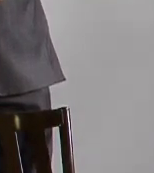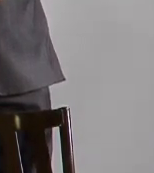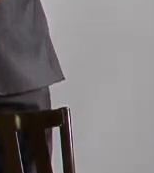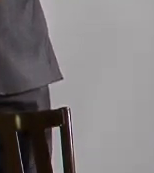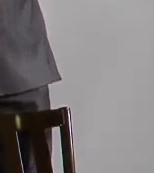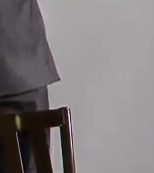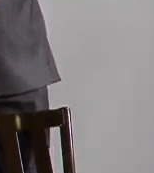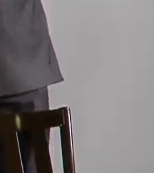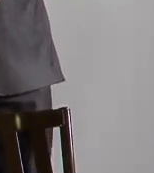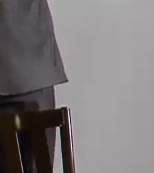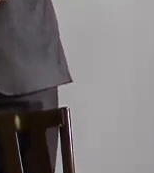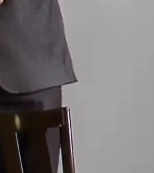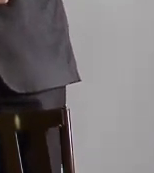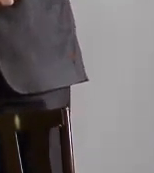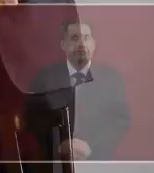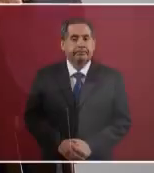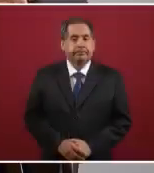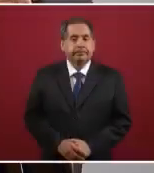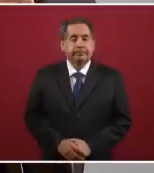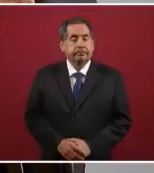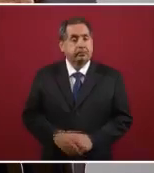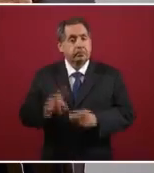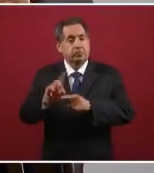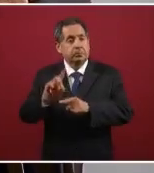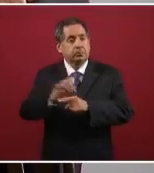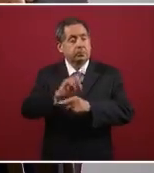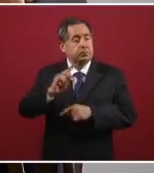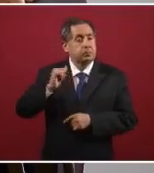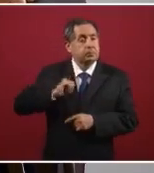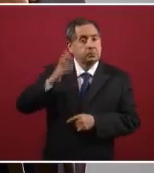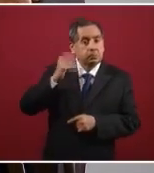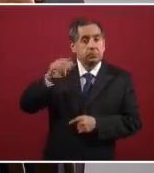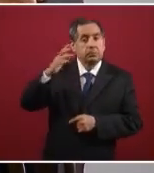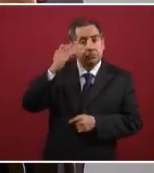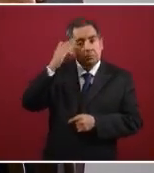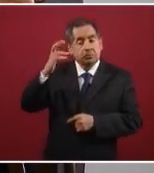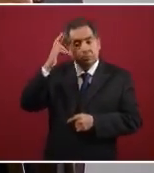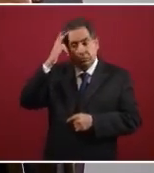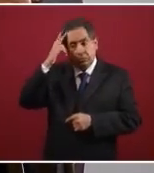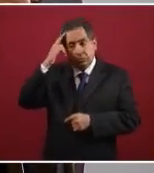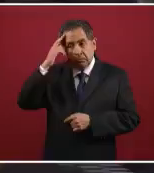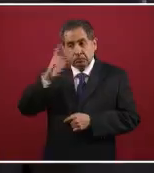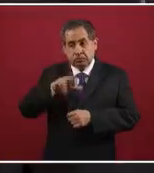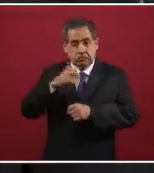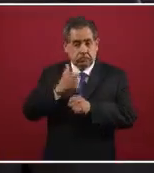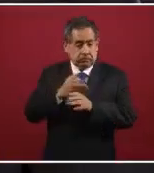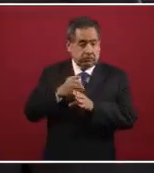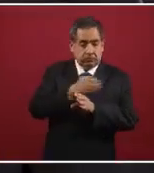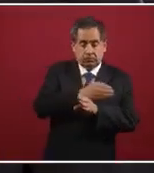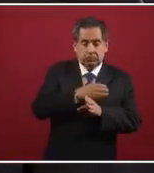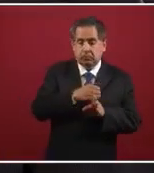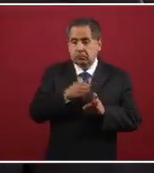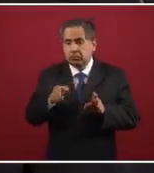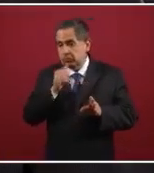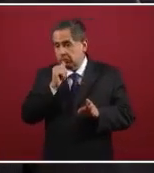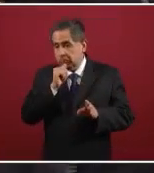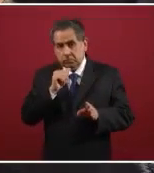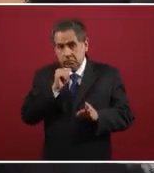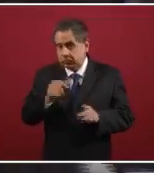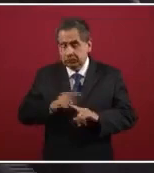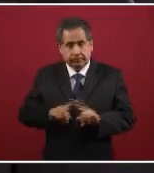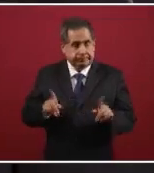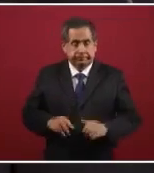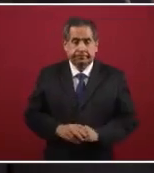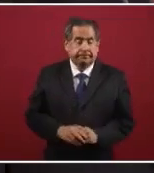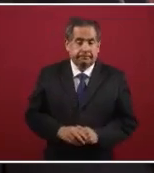Esto se creó desde la época de Porfirio Díaz. En la República Restaurada no era así, no fue